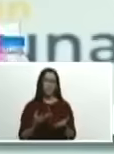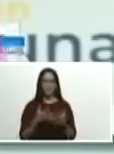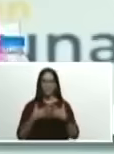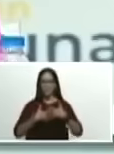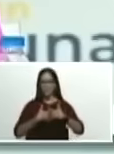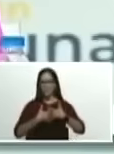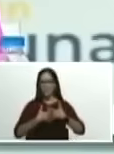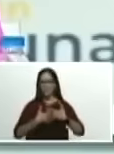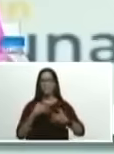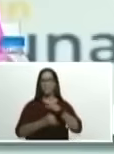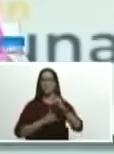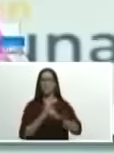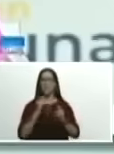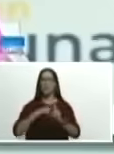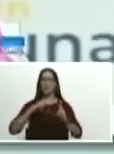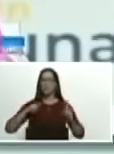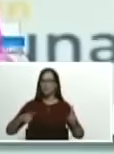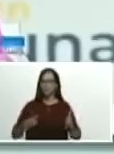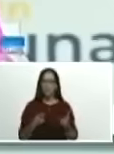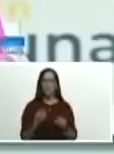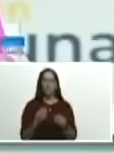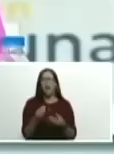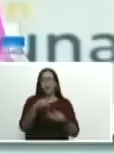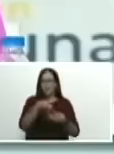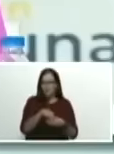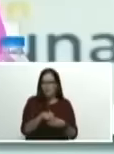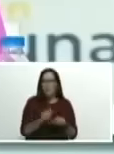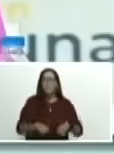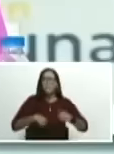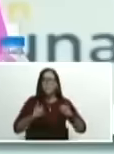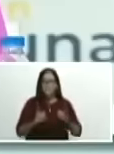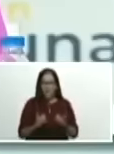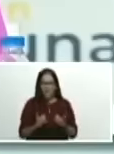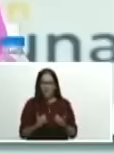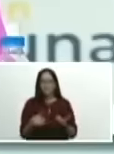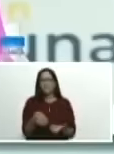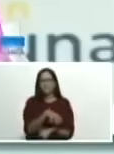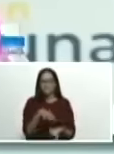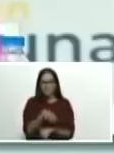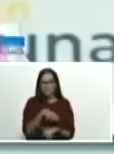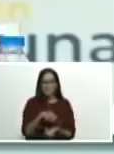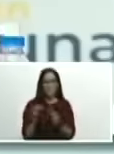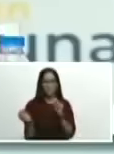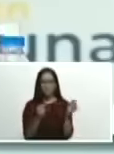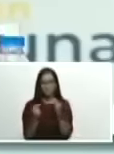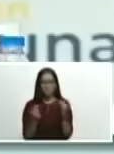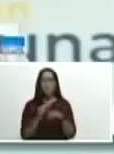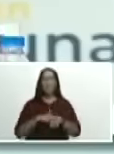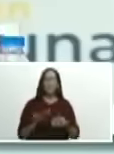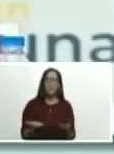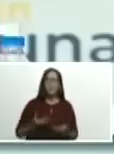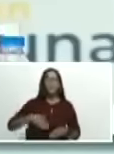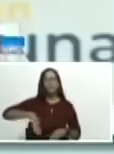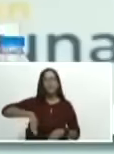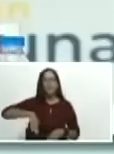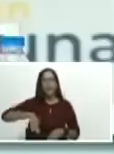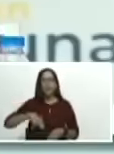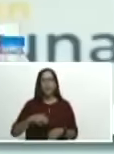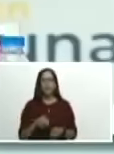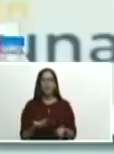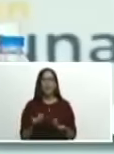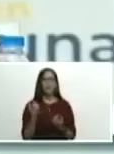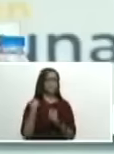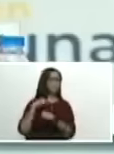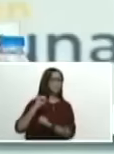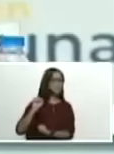transnacionales energéticas, han sembrado más calor a esta controversia, porque Guyana ha dado la